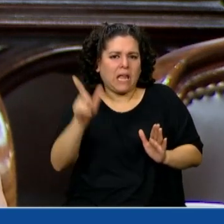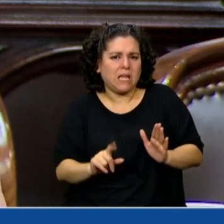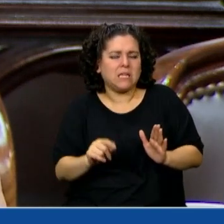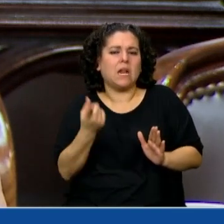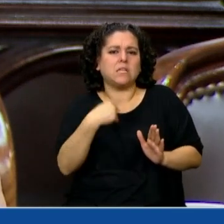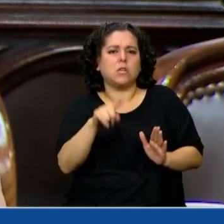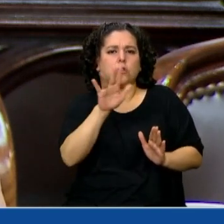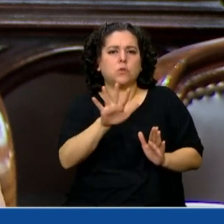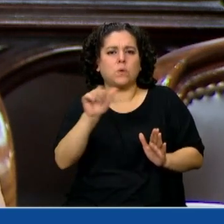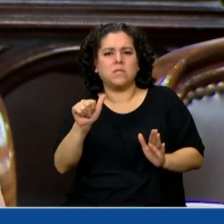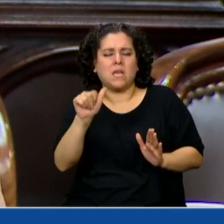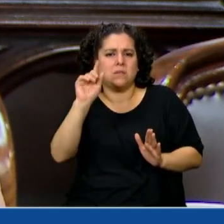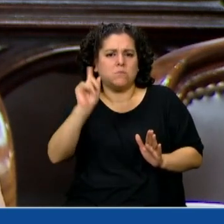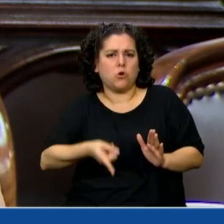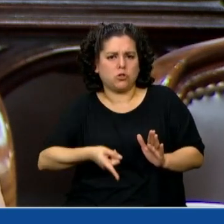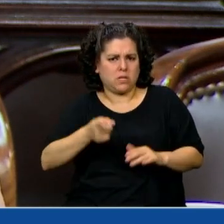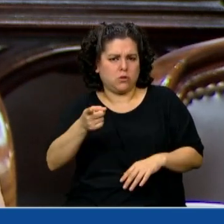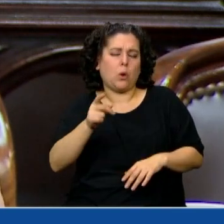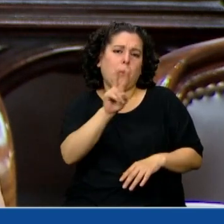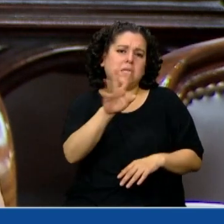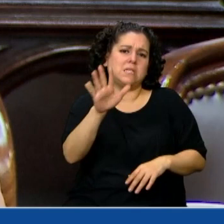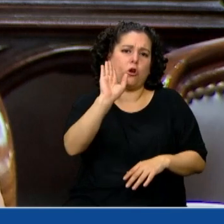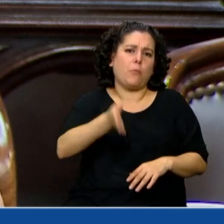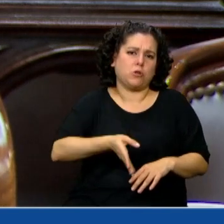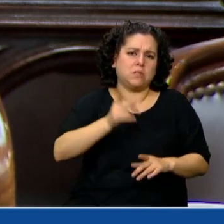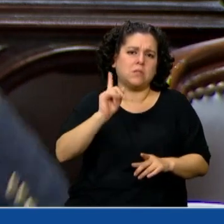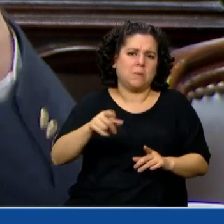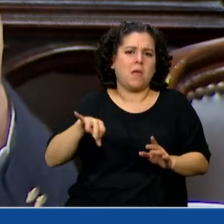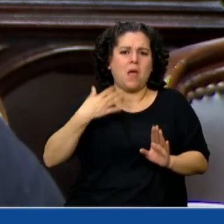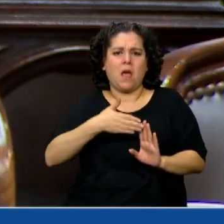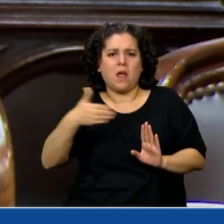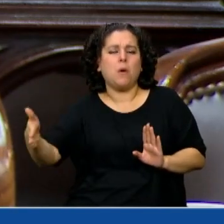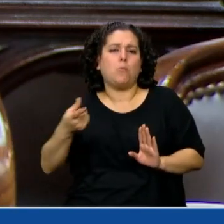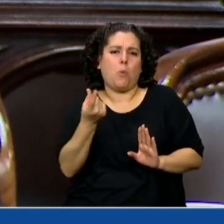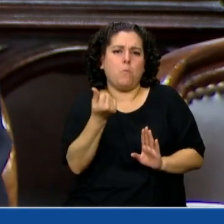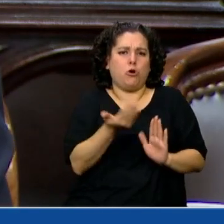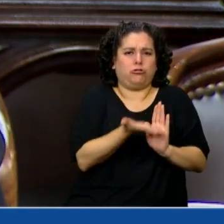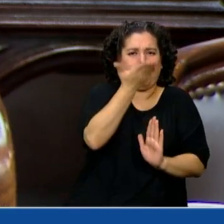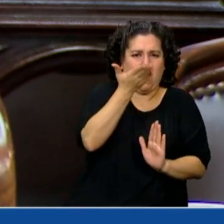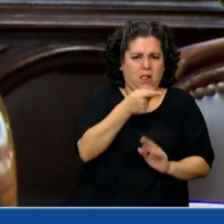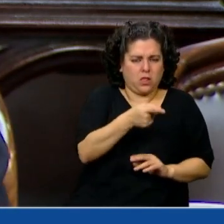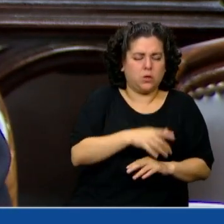al 156%, el 25% también es gravosa por el alto monto. Así que